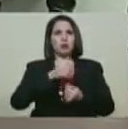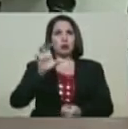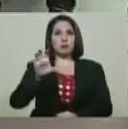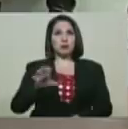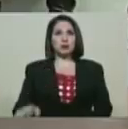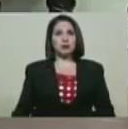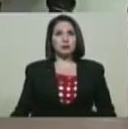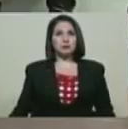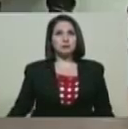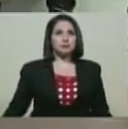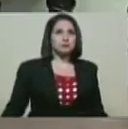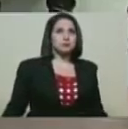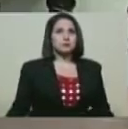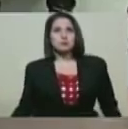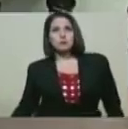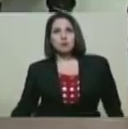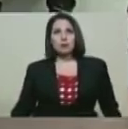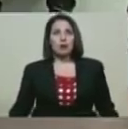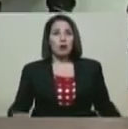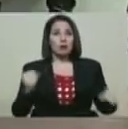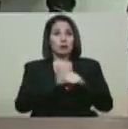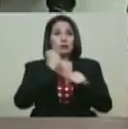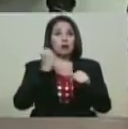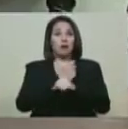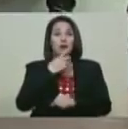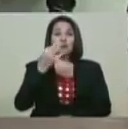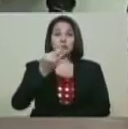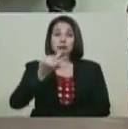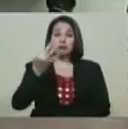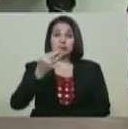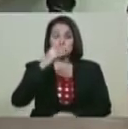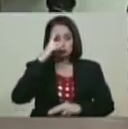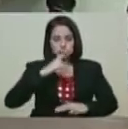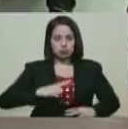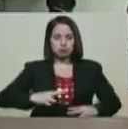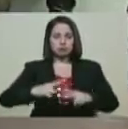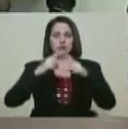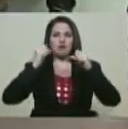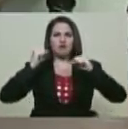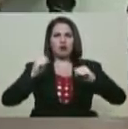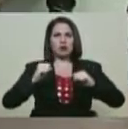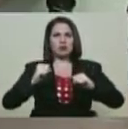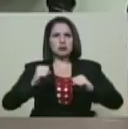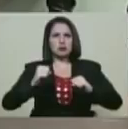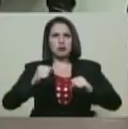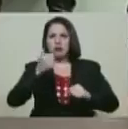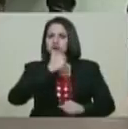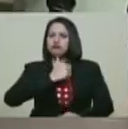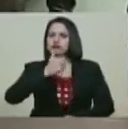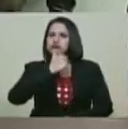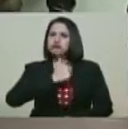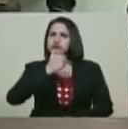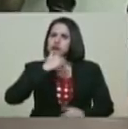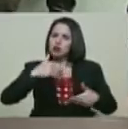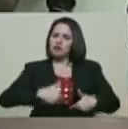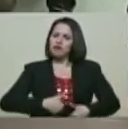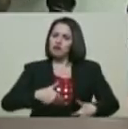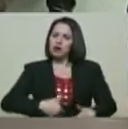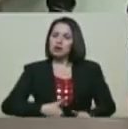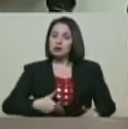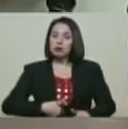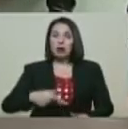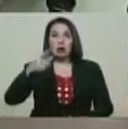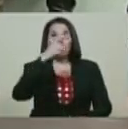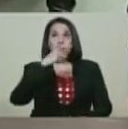con sencillez, con humildad, con honestidad, con tenacidad, perseverancia, en la búsqueda de los